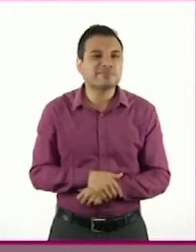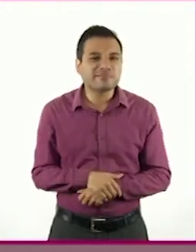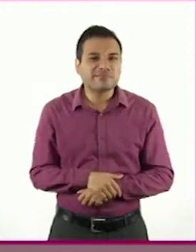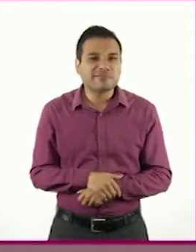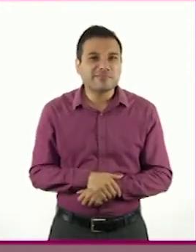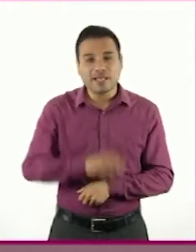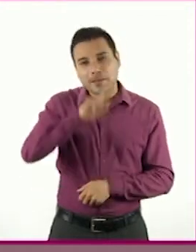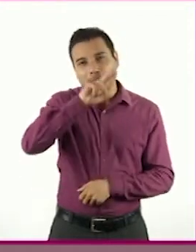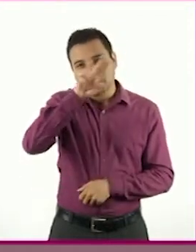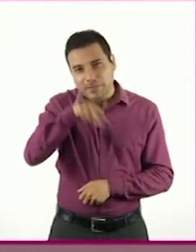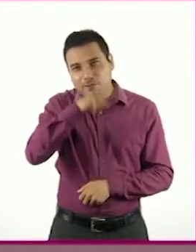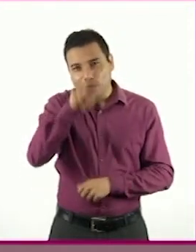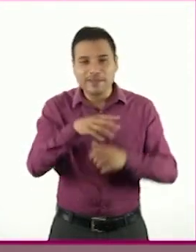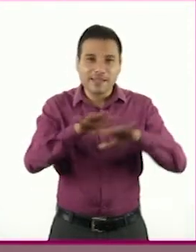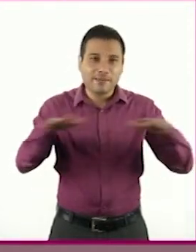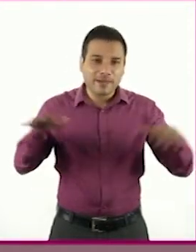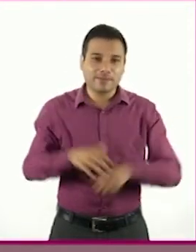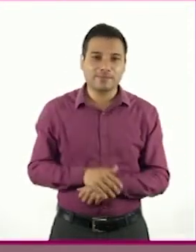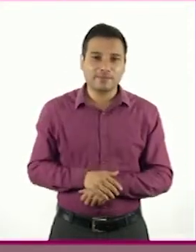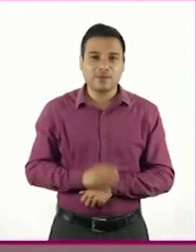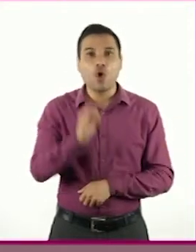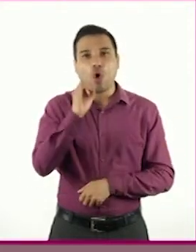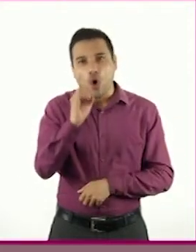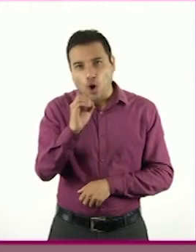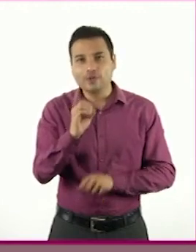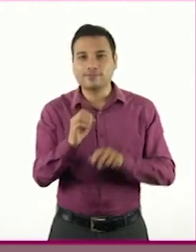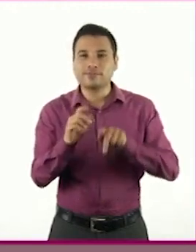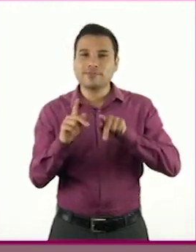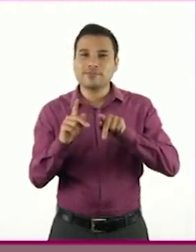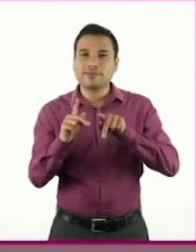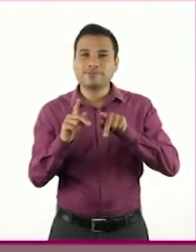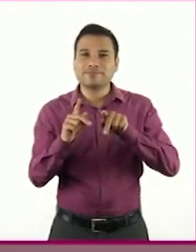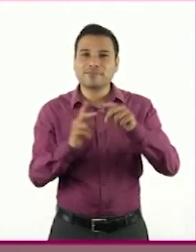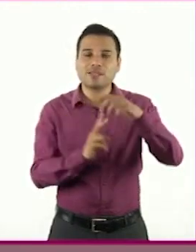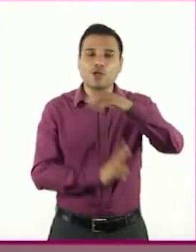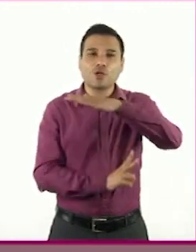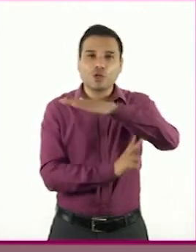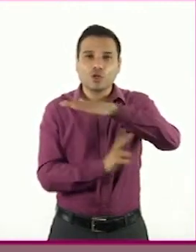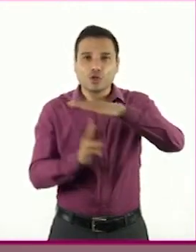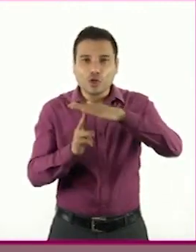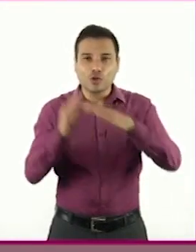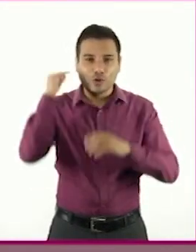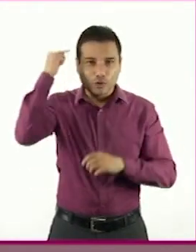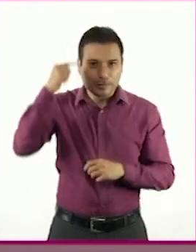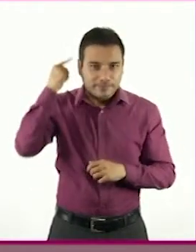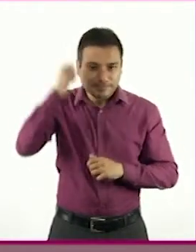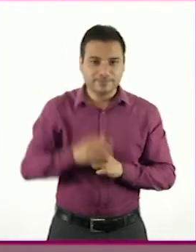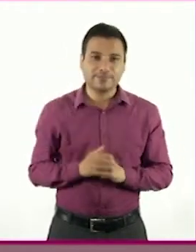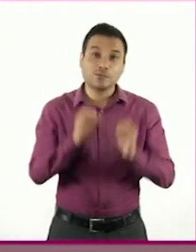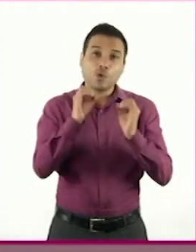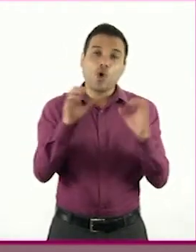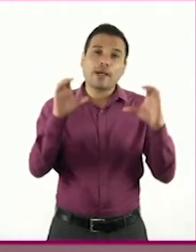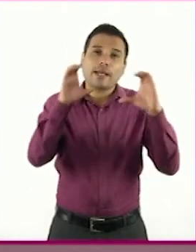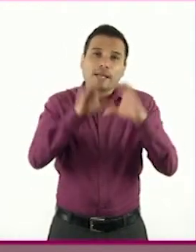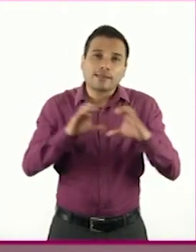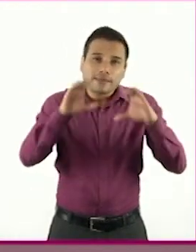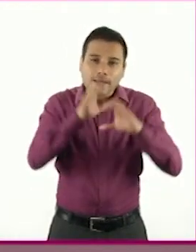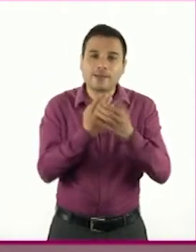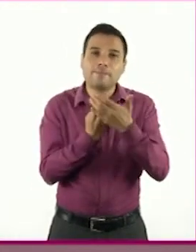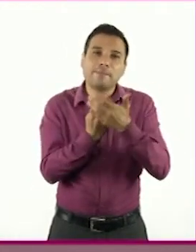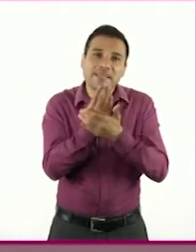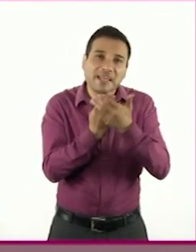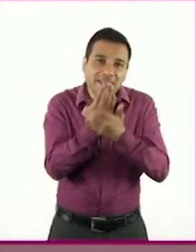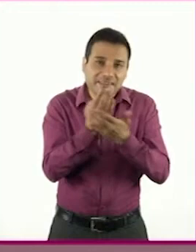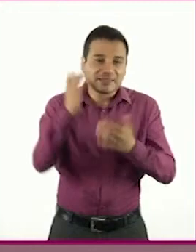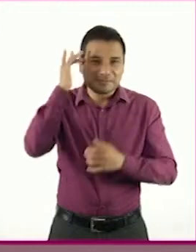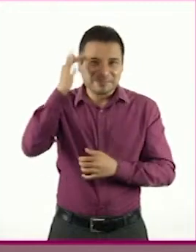la víbora de la mar y London Bridge. O que en las fiestas de cumpleaños se canta por igual las mañanitas